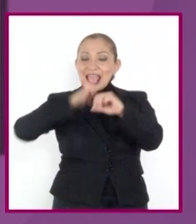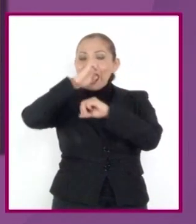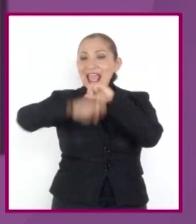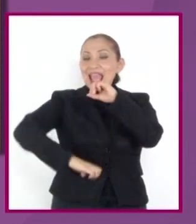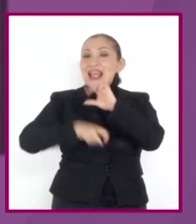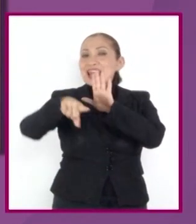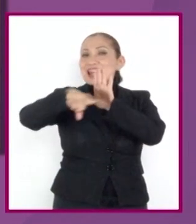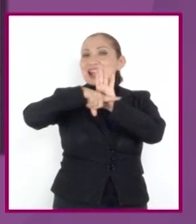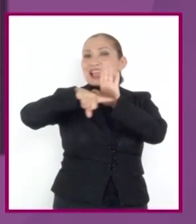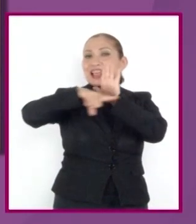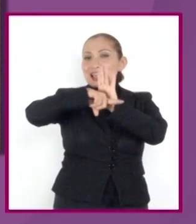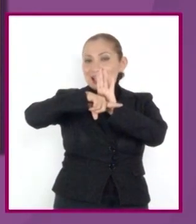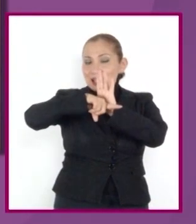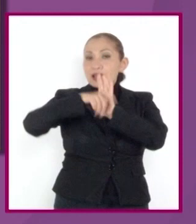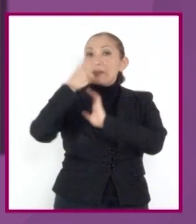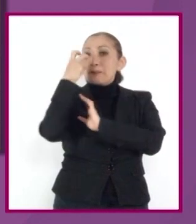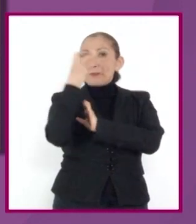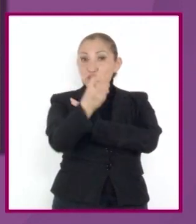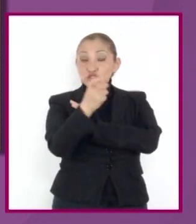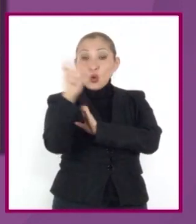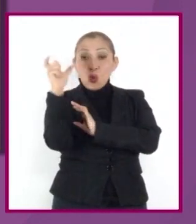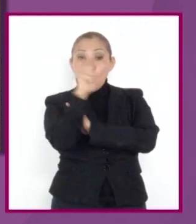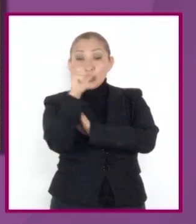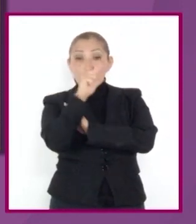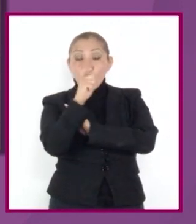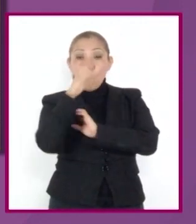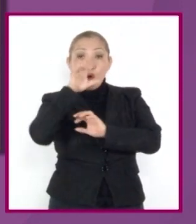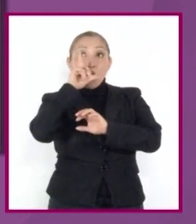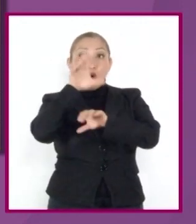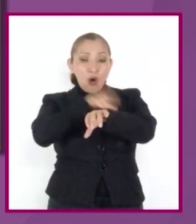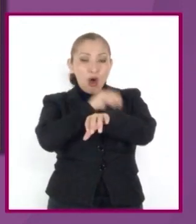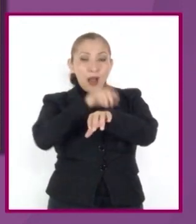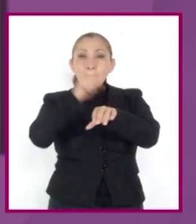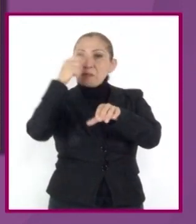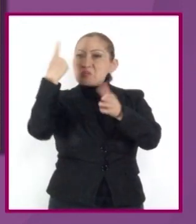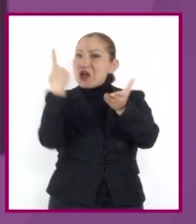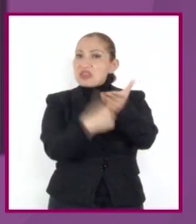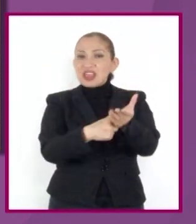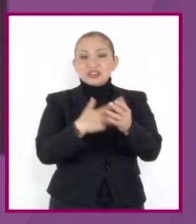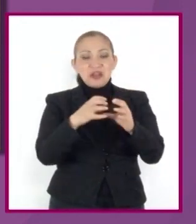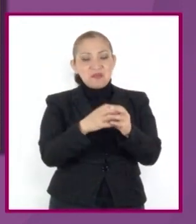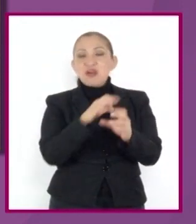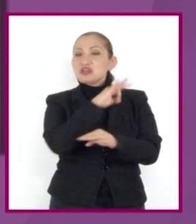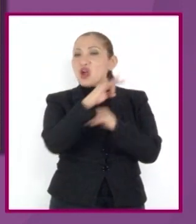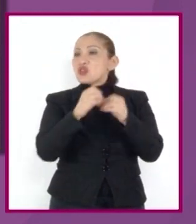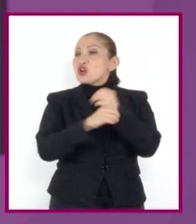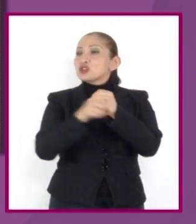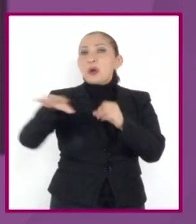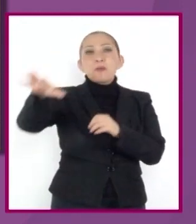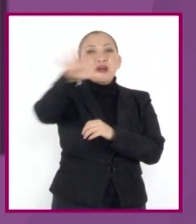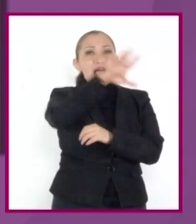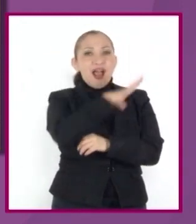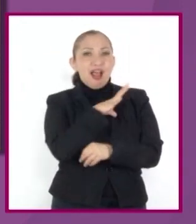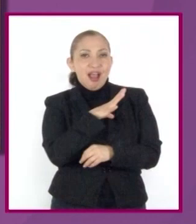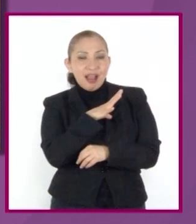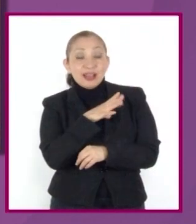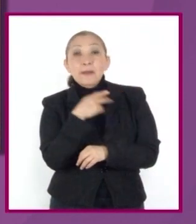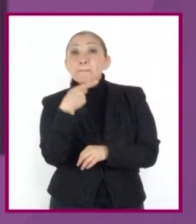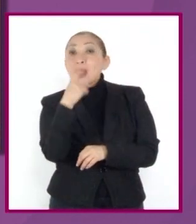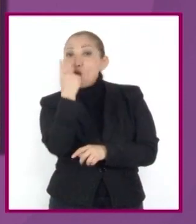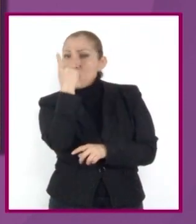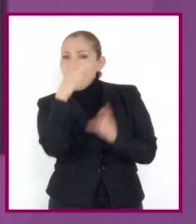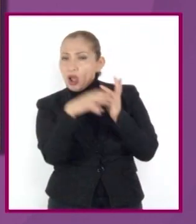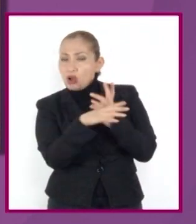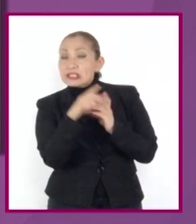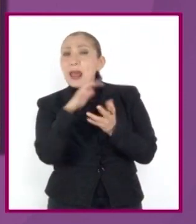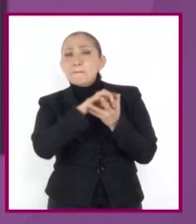carga negativa. Por lo tanto, la carga eléctrica es una propiedad física que poseen todos los cuerpos. Cabe resaltar que